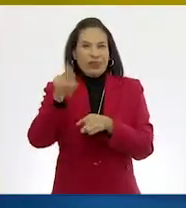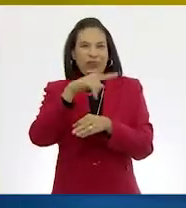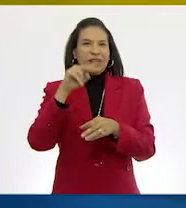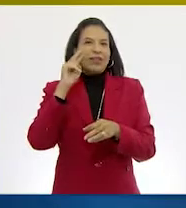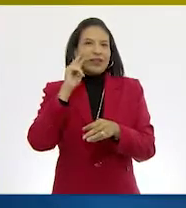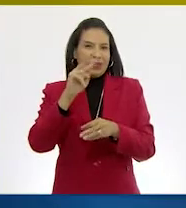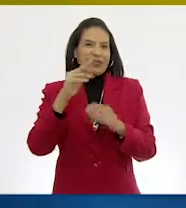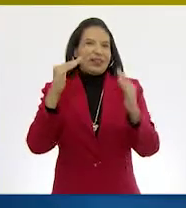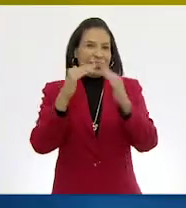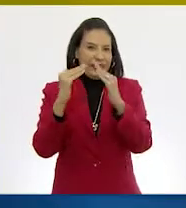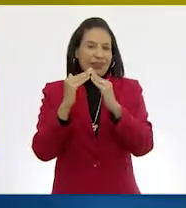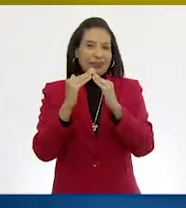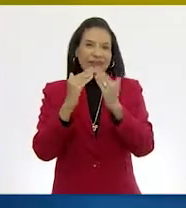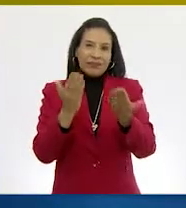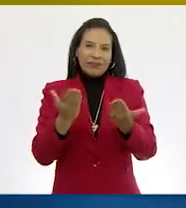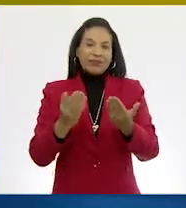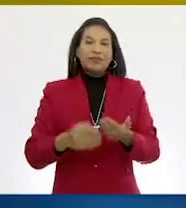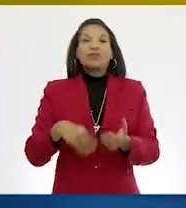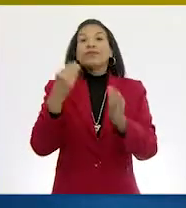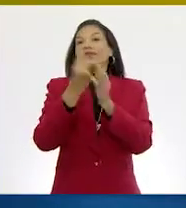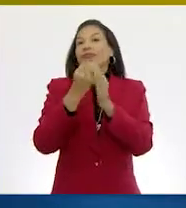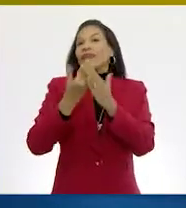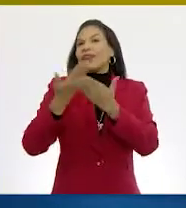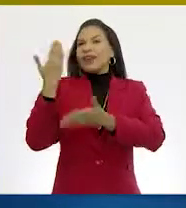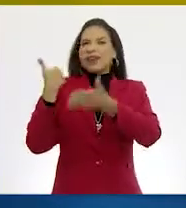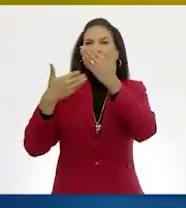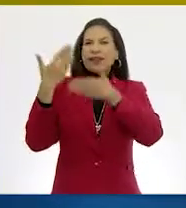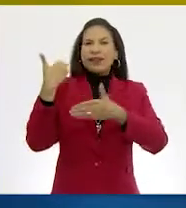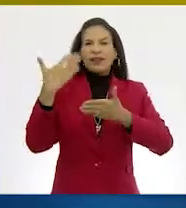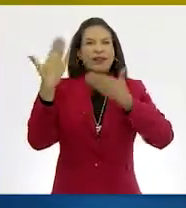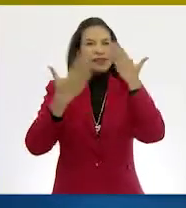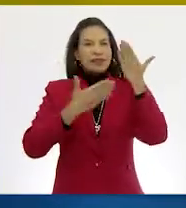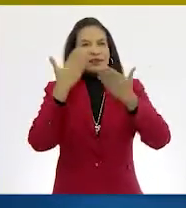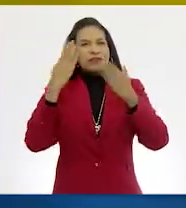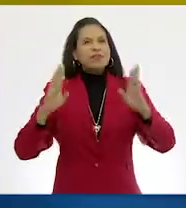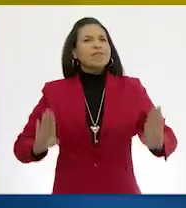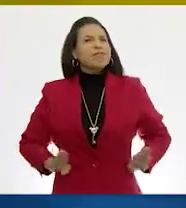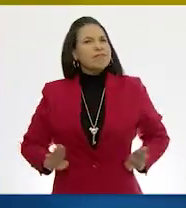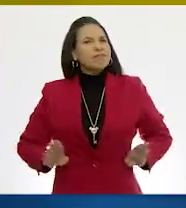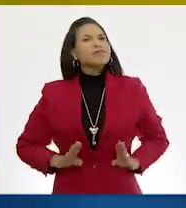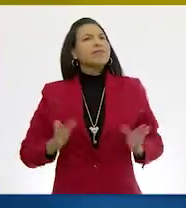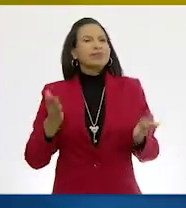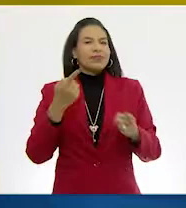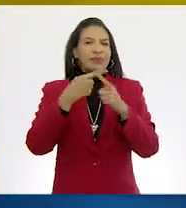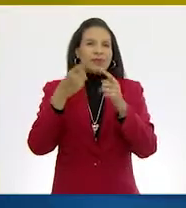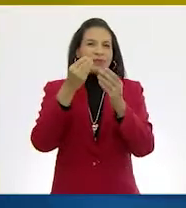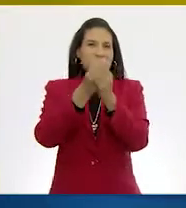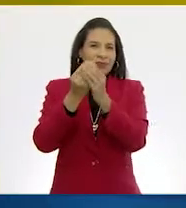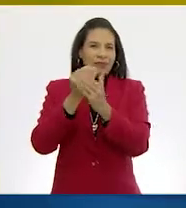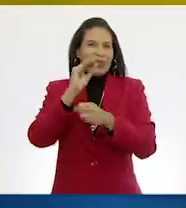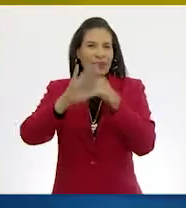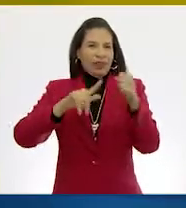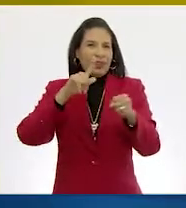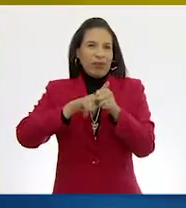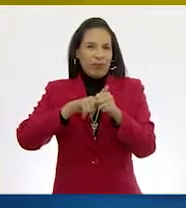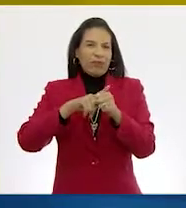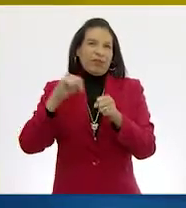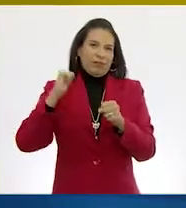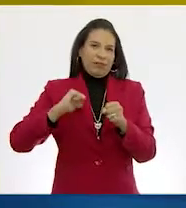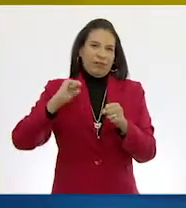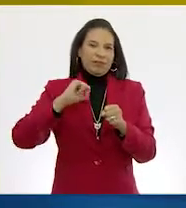acompañan desde casa en la clase anterior estudiamos las características de las especies endémicas y hoy